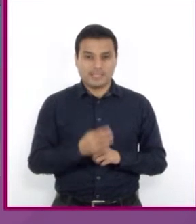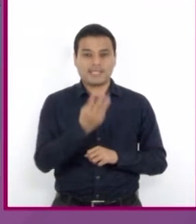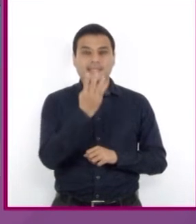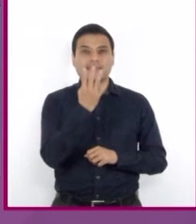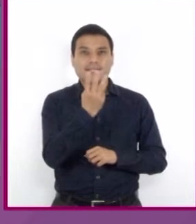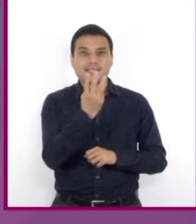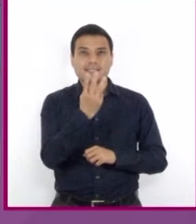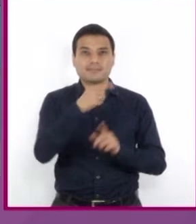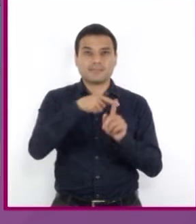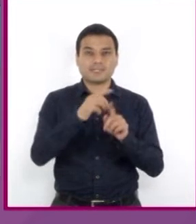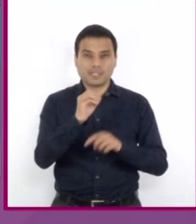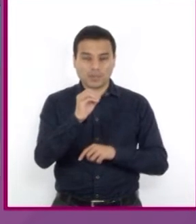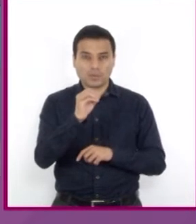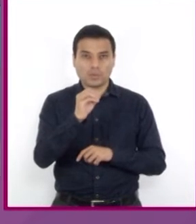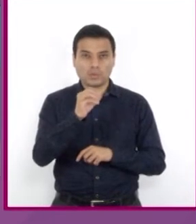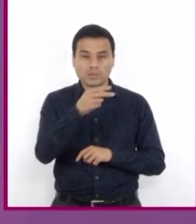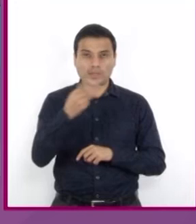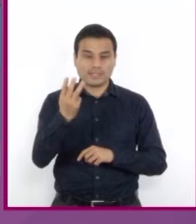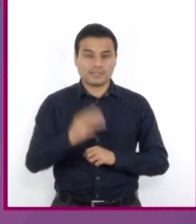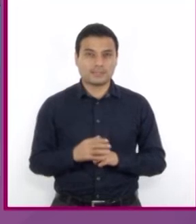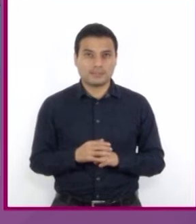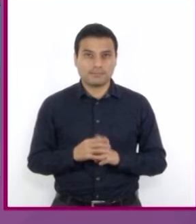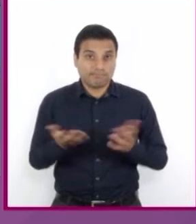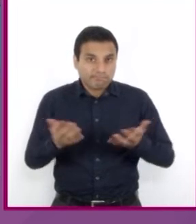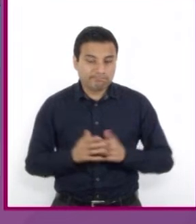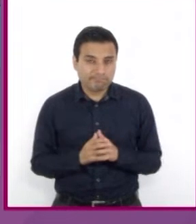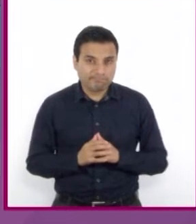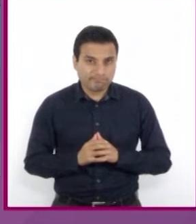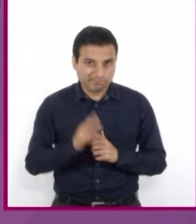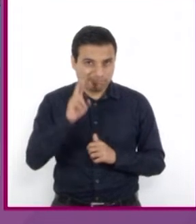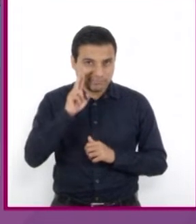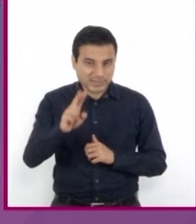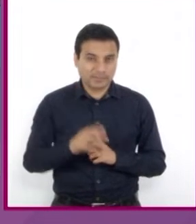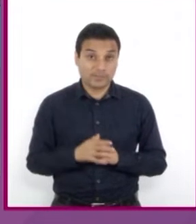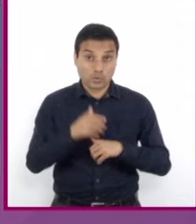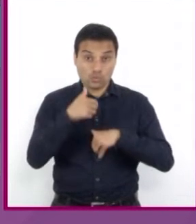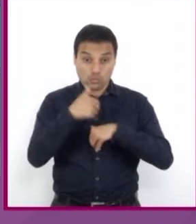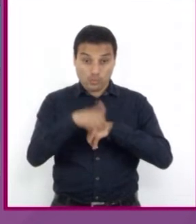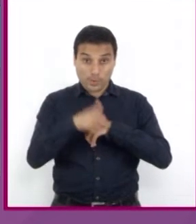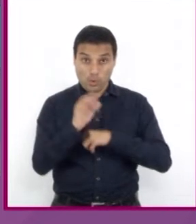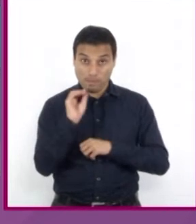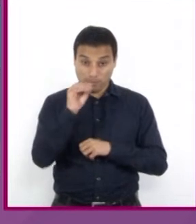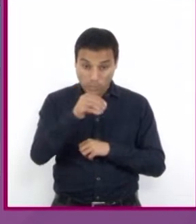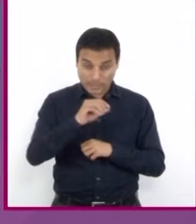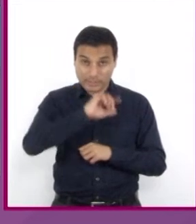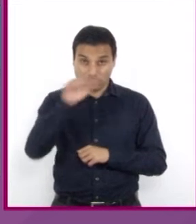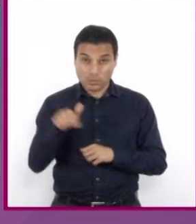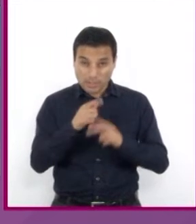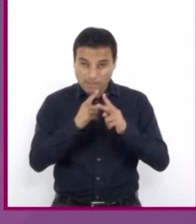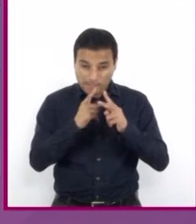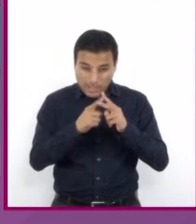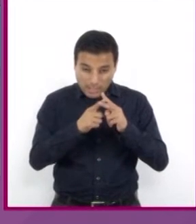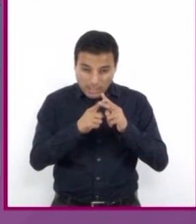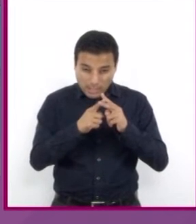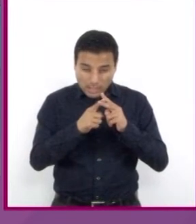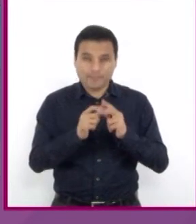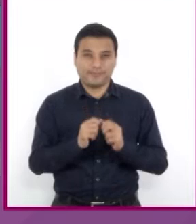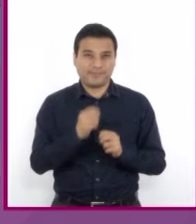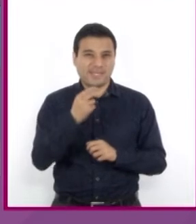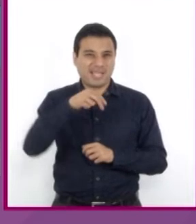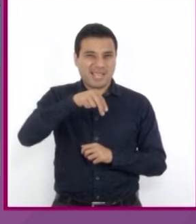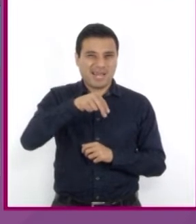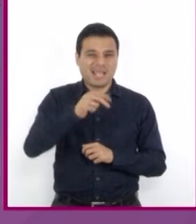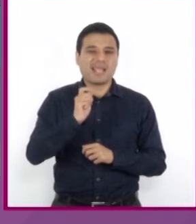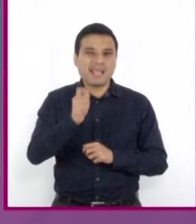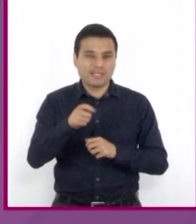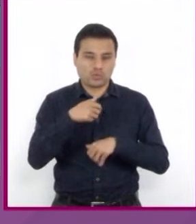0 igual a 3. Como pueden darse cuenta, al sustituir el valor numérico de n, en este caso n igual con